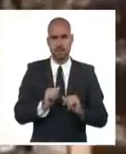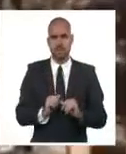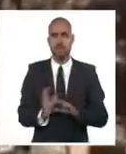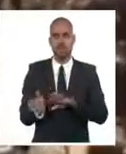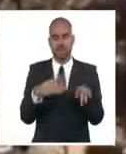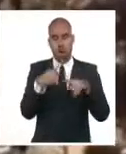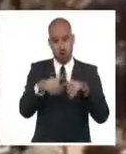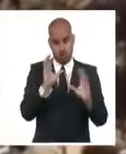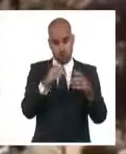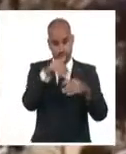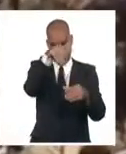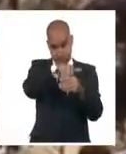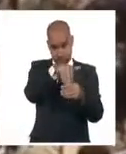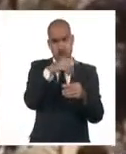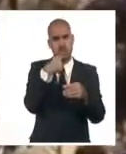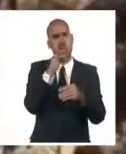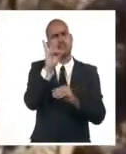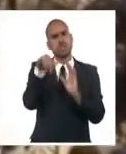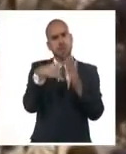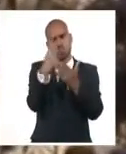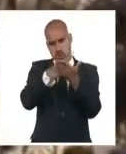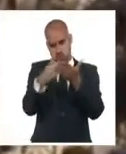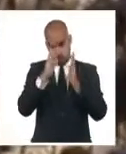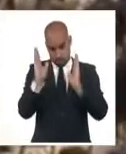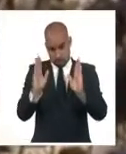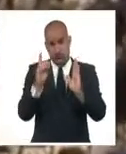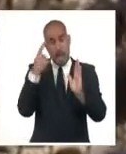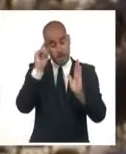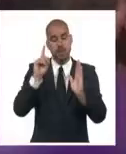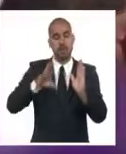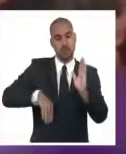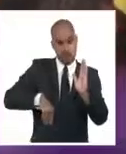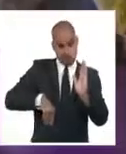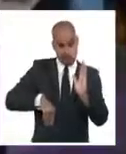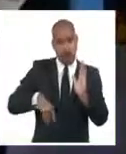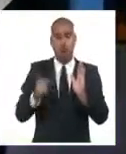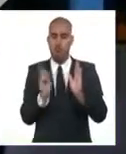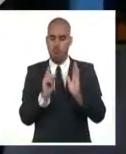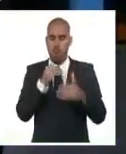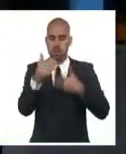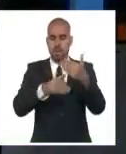otros 7 días para decidir sobre si admite o no el trámite.